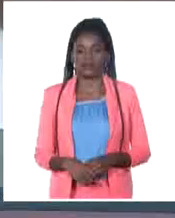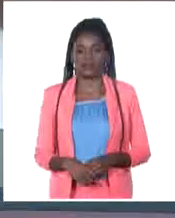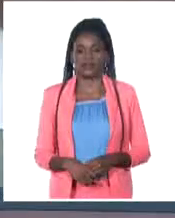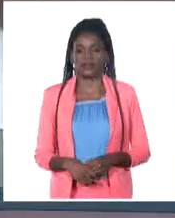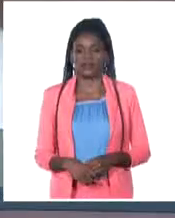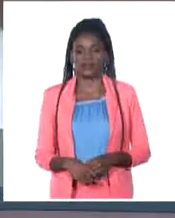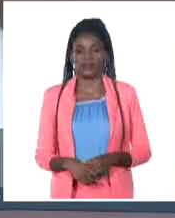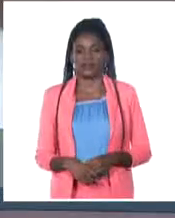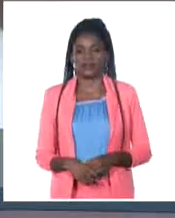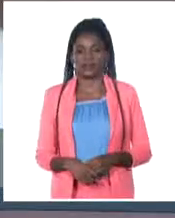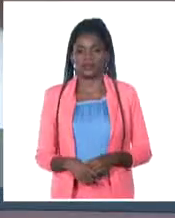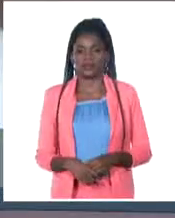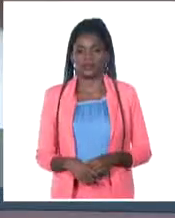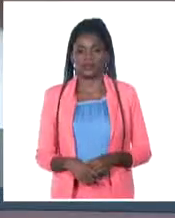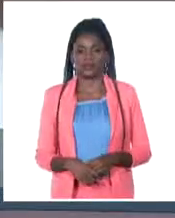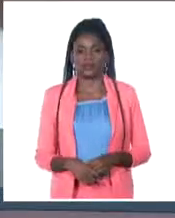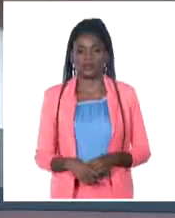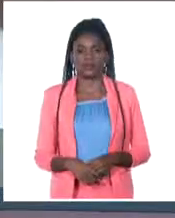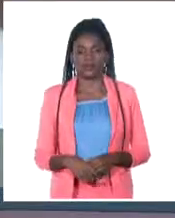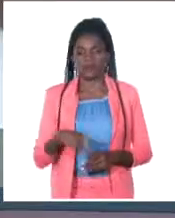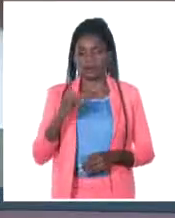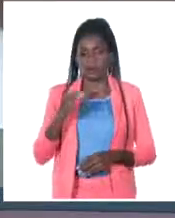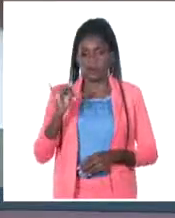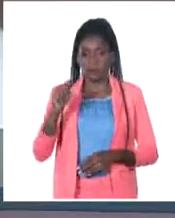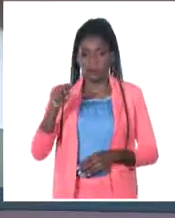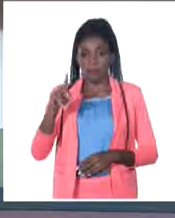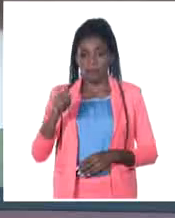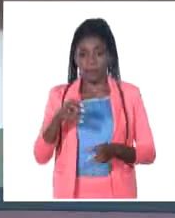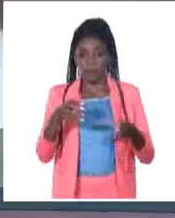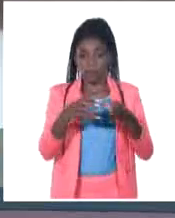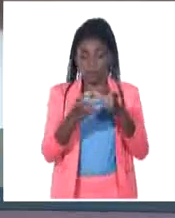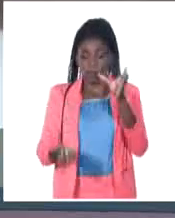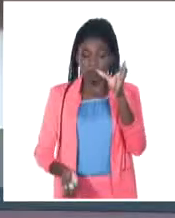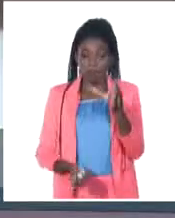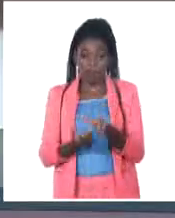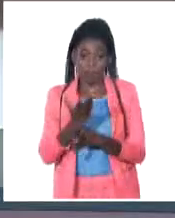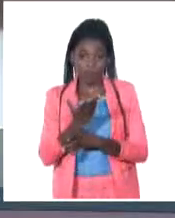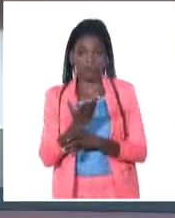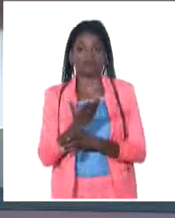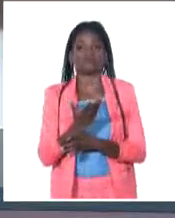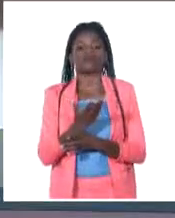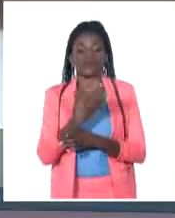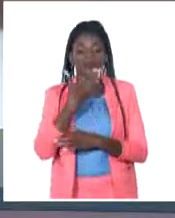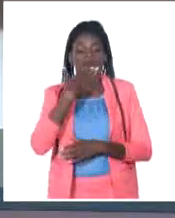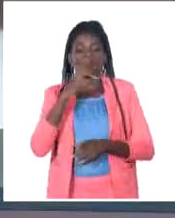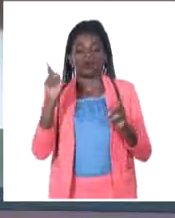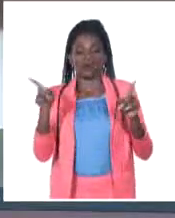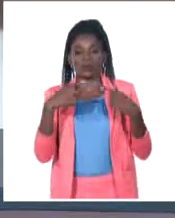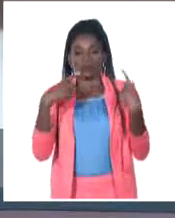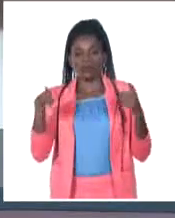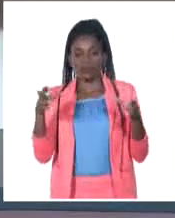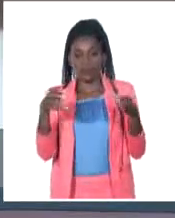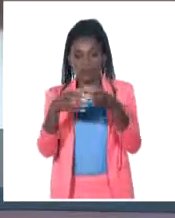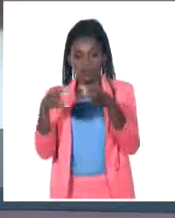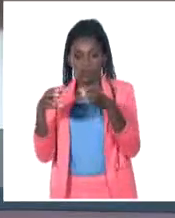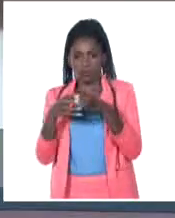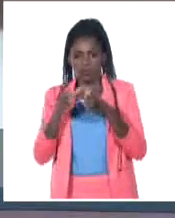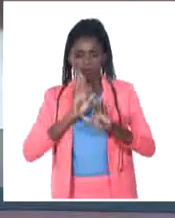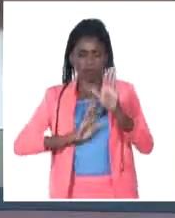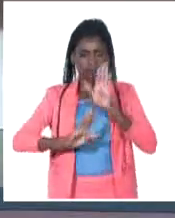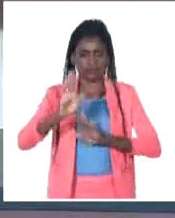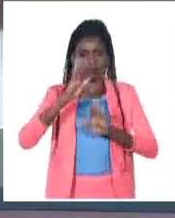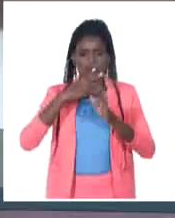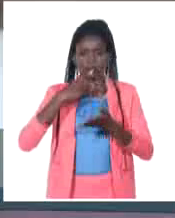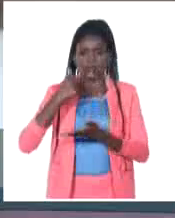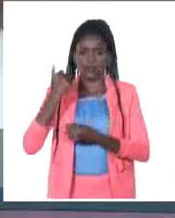El piquete típico cubano celebra 60 años de fundación. La buena música y la cubanía son la esencia de esta agrupación que defiende el danzón